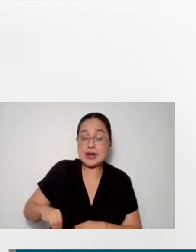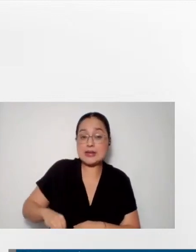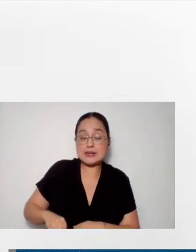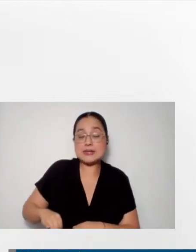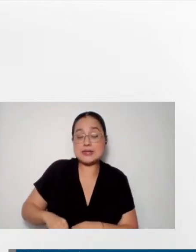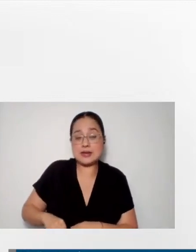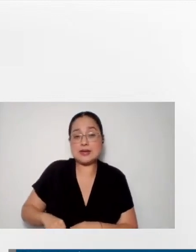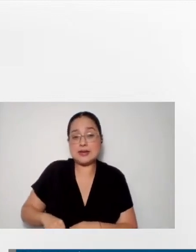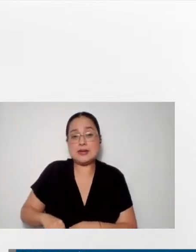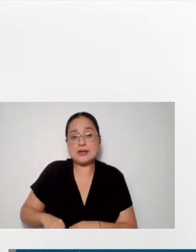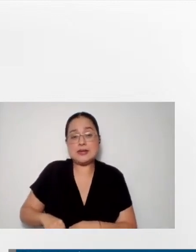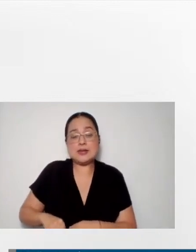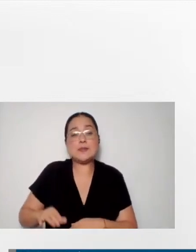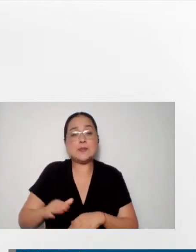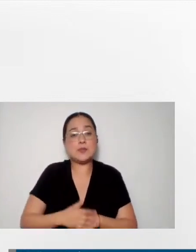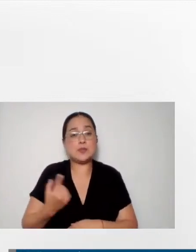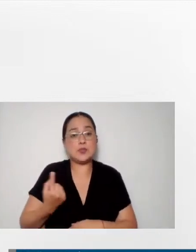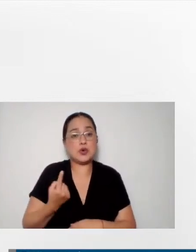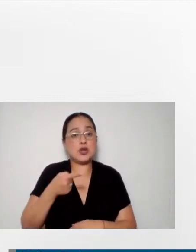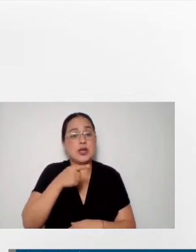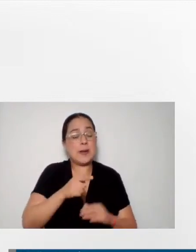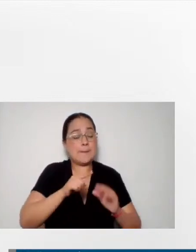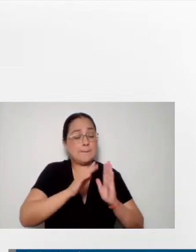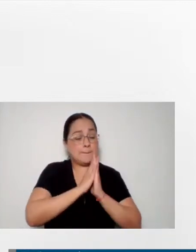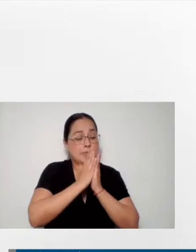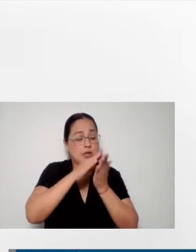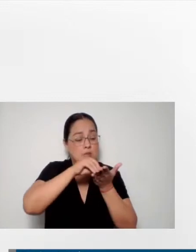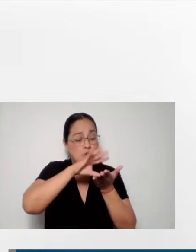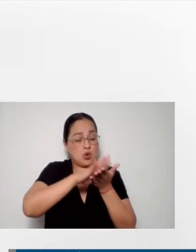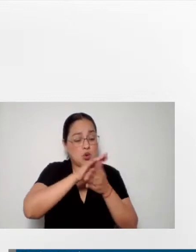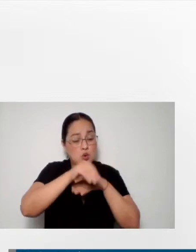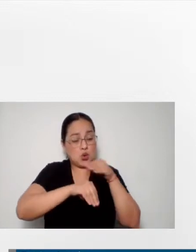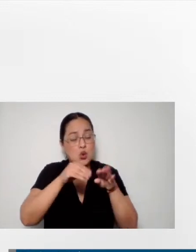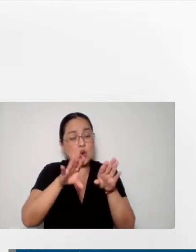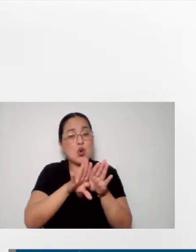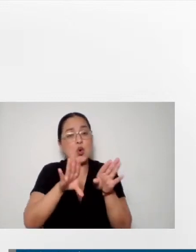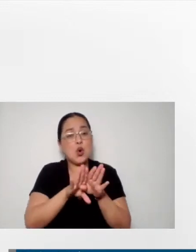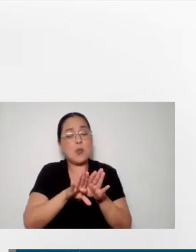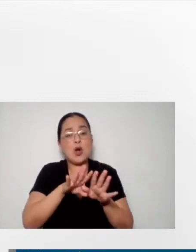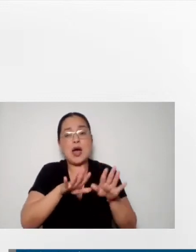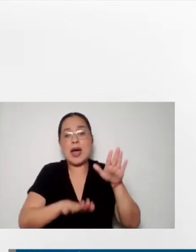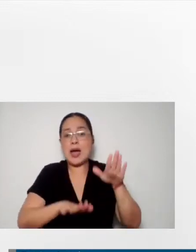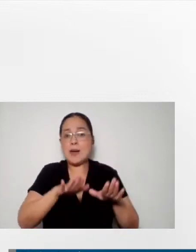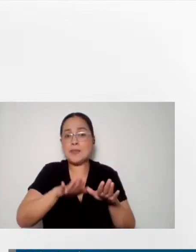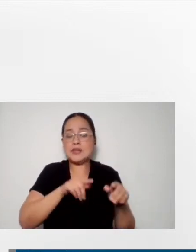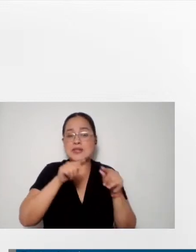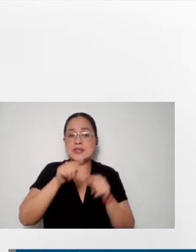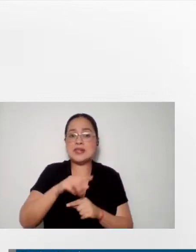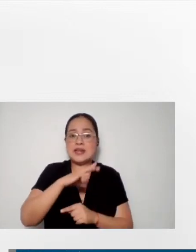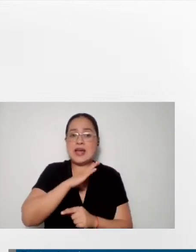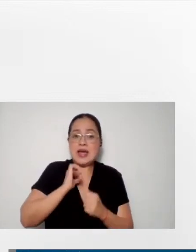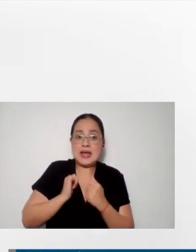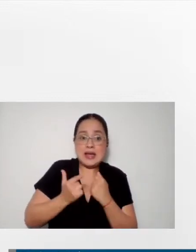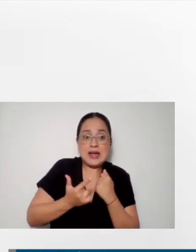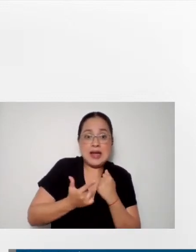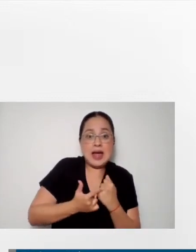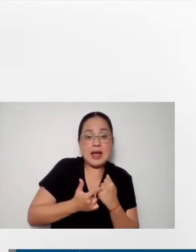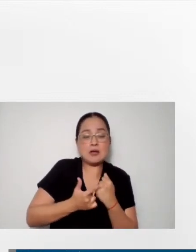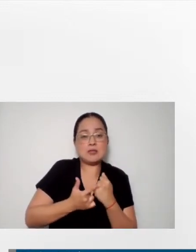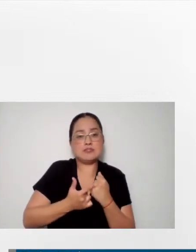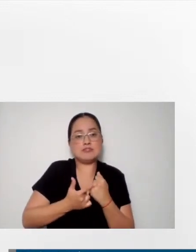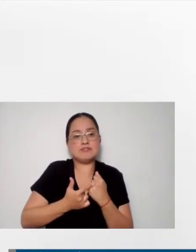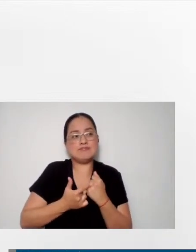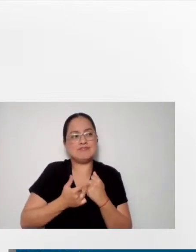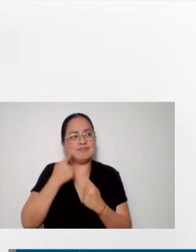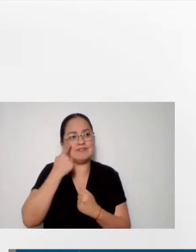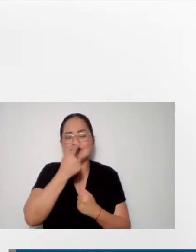casos que nos recoge el cuaderno jurisprudencial, cómo es que cuando estamos a la inversa, las cargas son diferentes, ¿no?